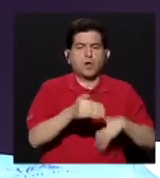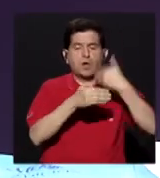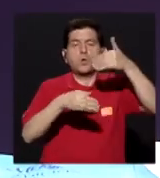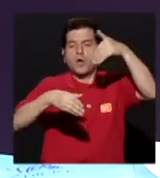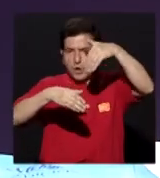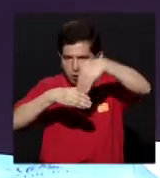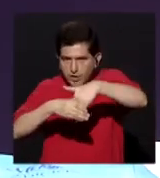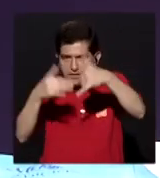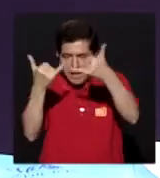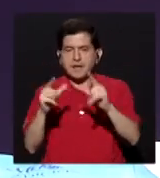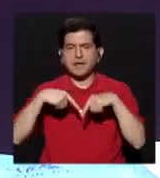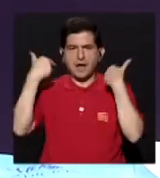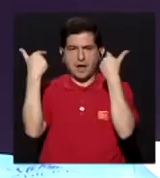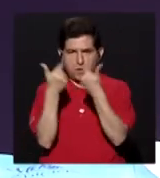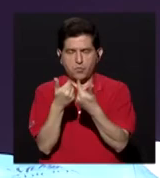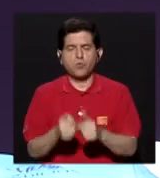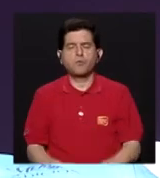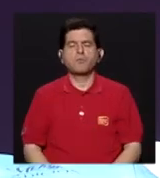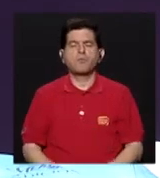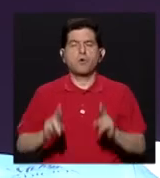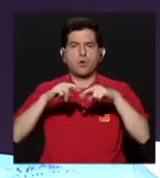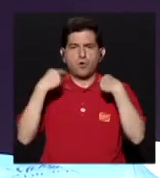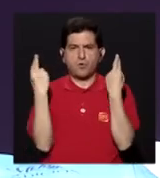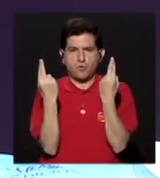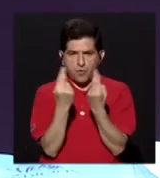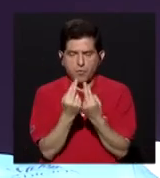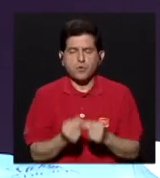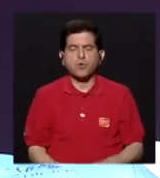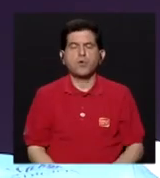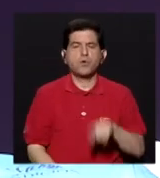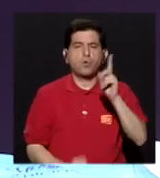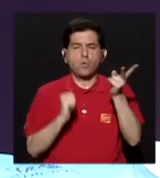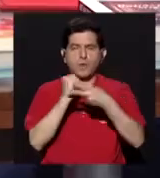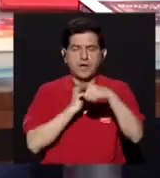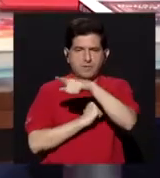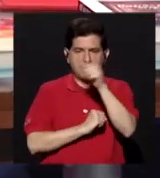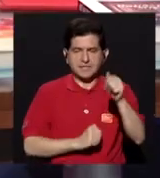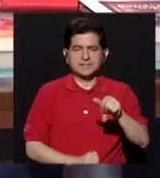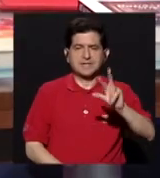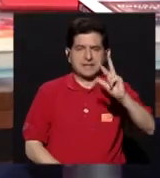para la entrada ya al grupo, que se reúne una vez al mes, los días sábados,